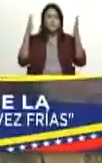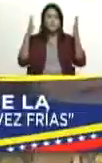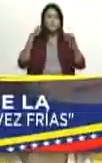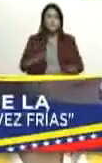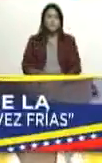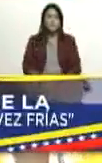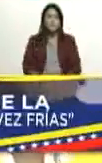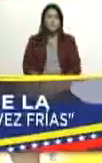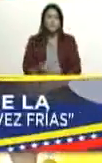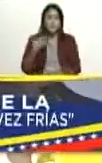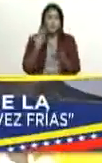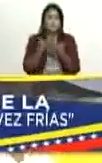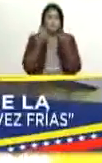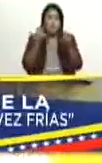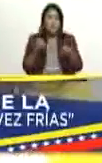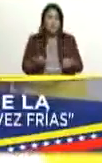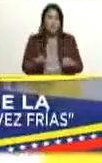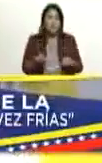Hoy por hoy